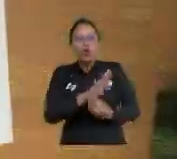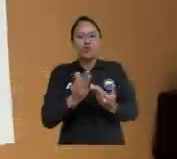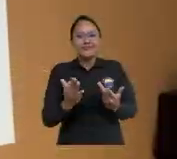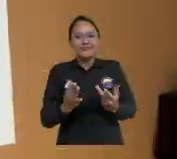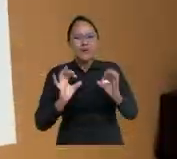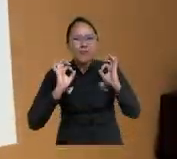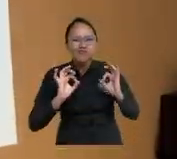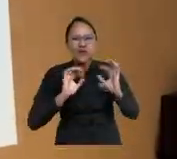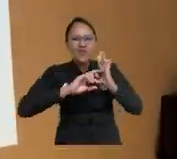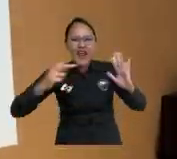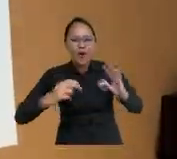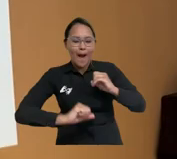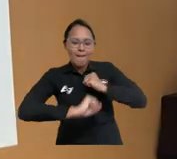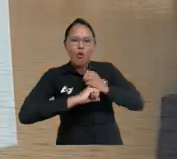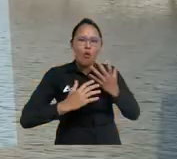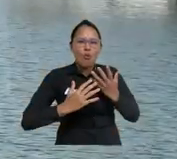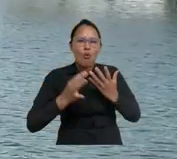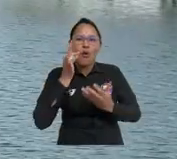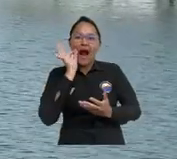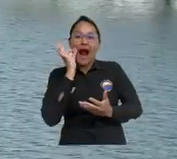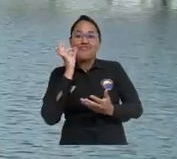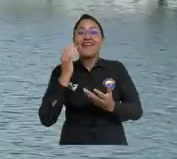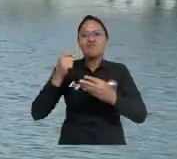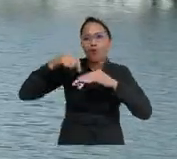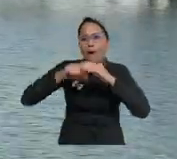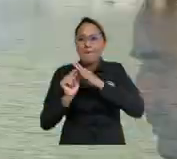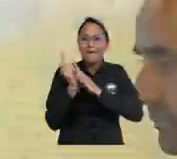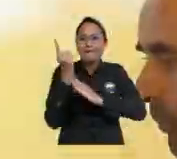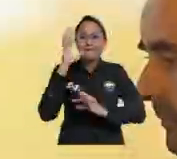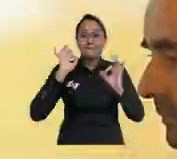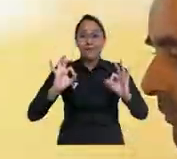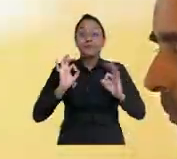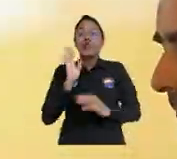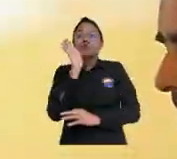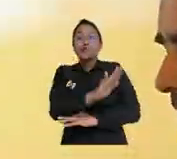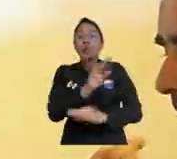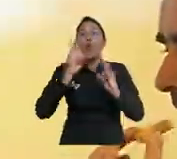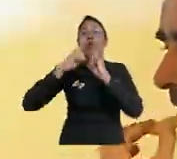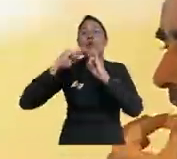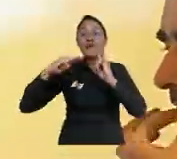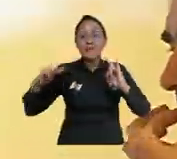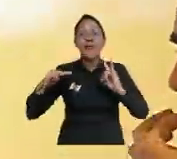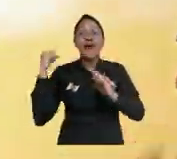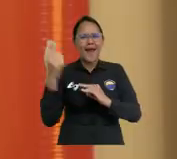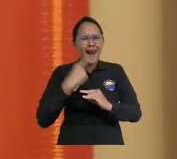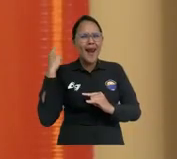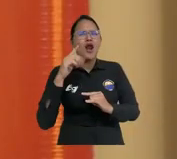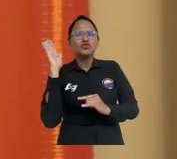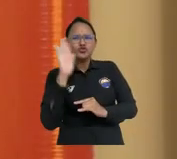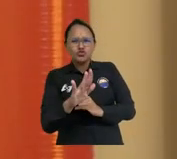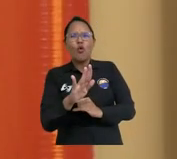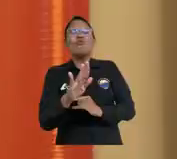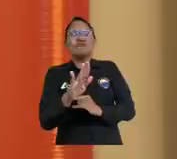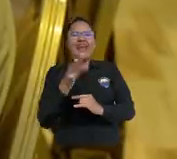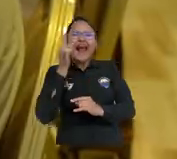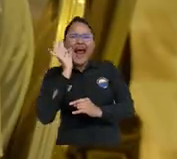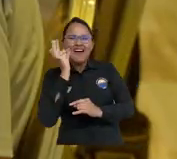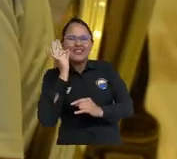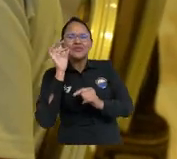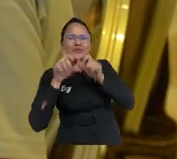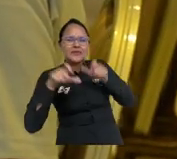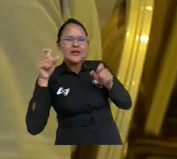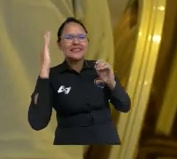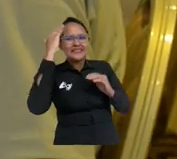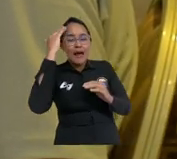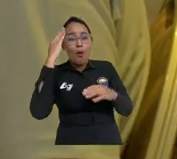nosotros utilicemos esto en favor nuestro. UniMagdalena es la primera universidad en el país referenciada por Fede Cafeteros para